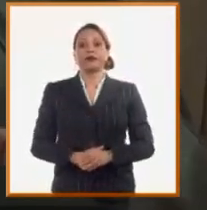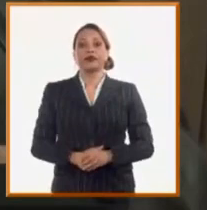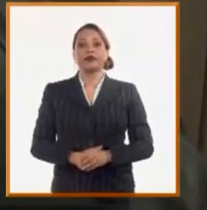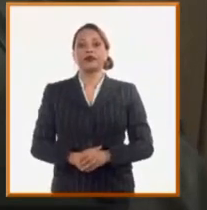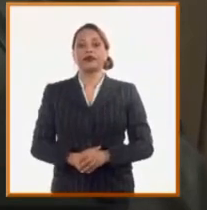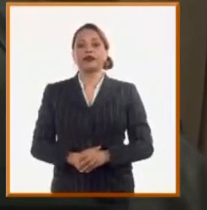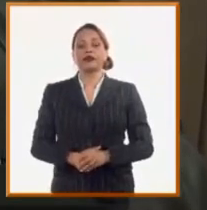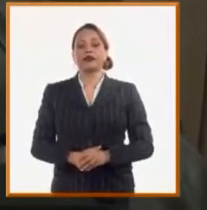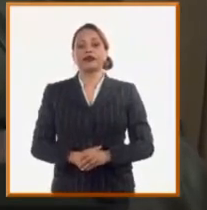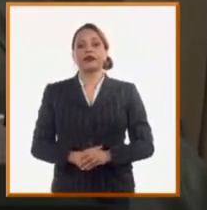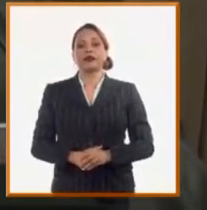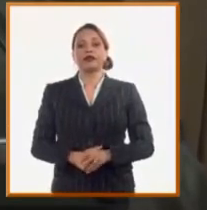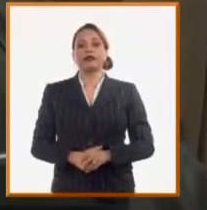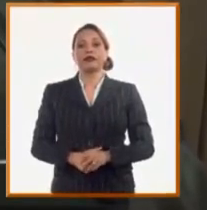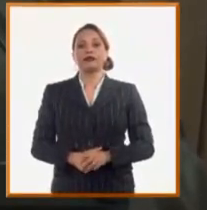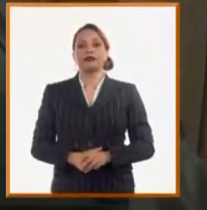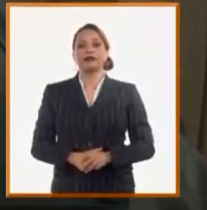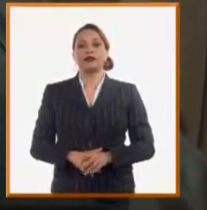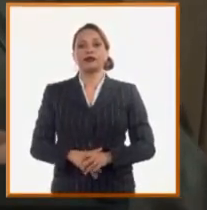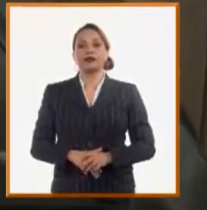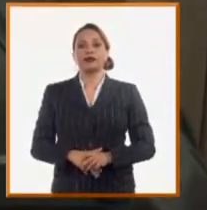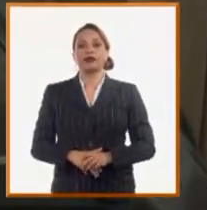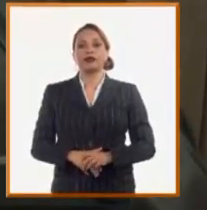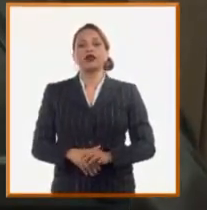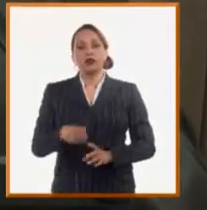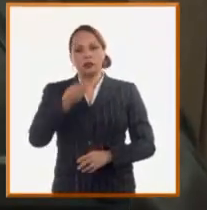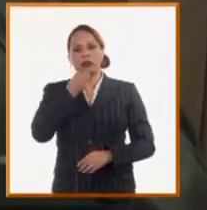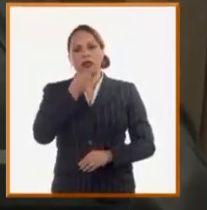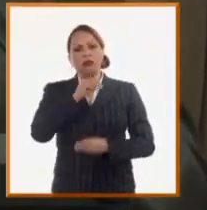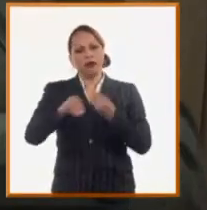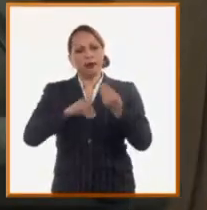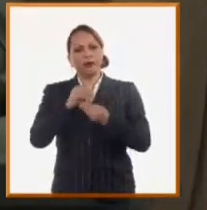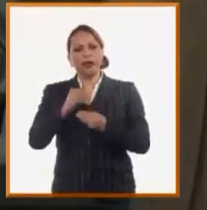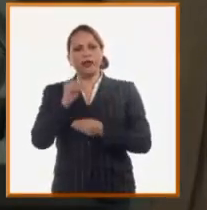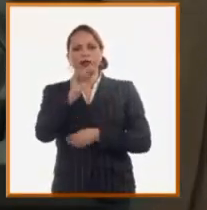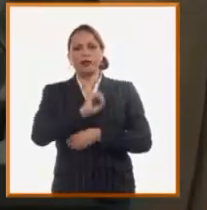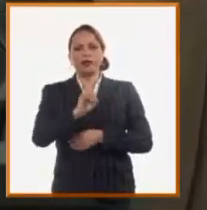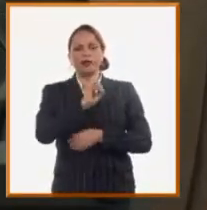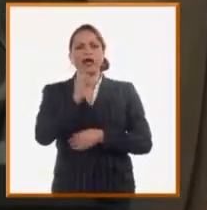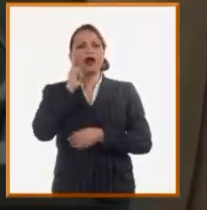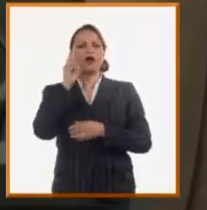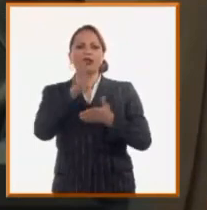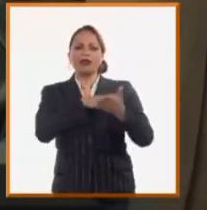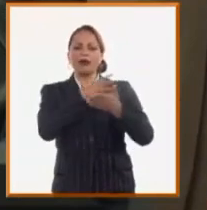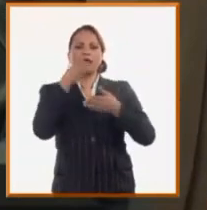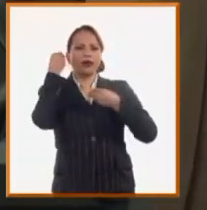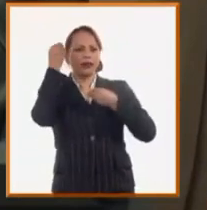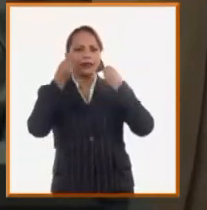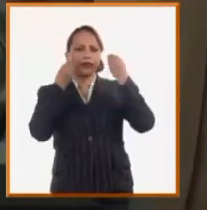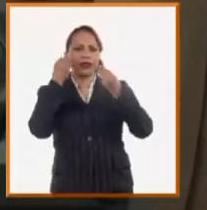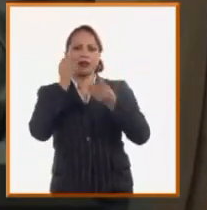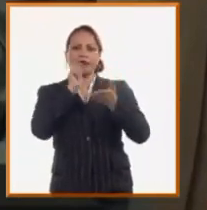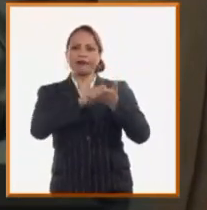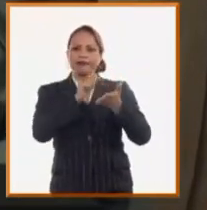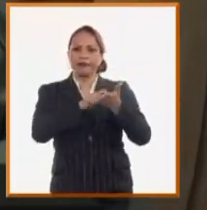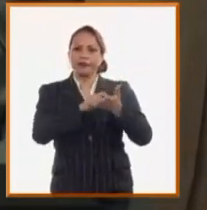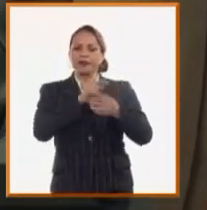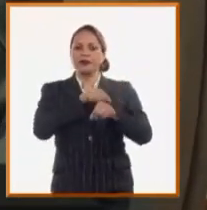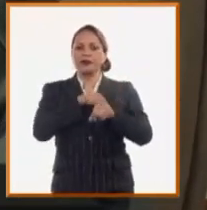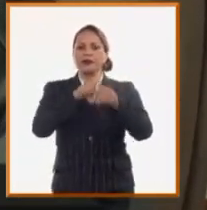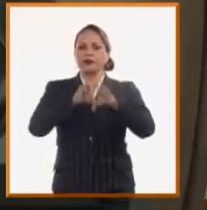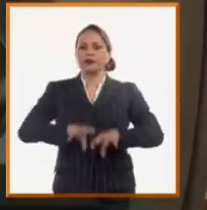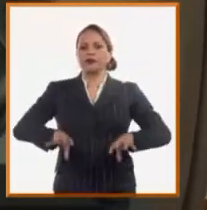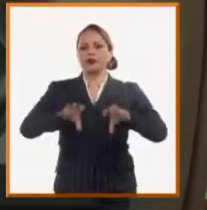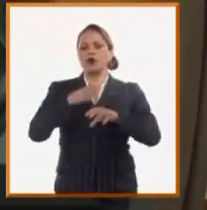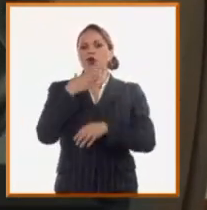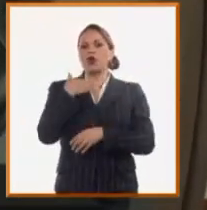Ahora, ¿tenemos capacidad o no para corregir el ordenamiento? Sí, y estamos haciendo un estudio cuánto es la canasta en los momentos actuales, cuáles son las cosas y cómo